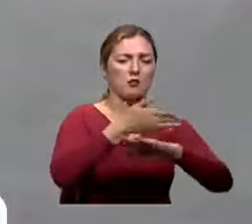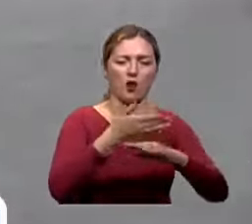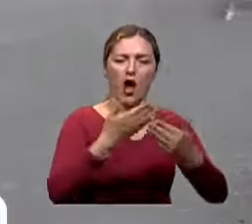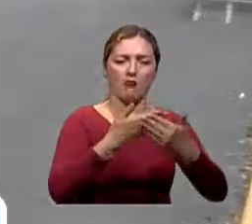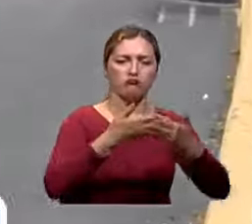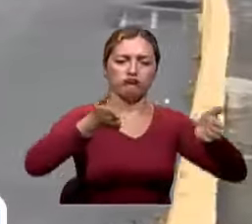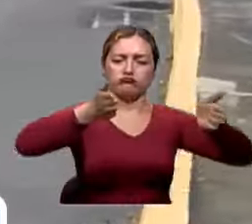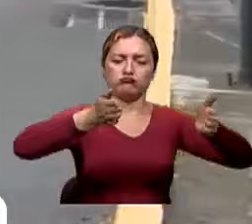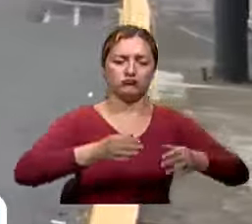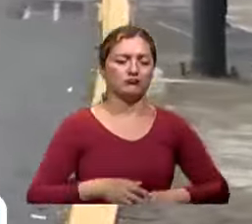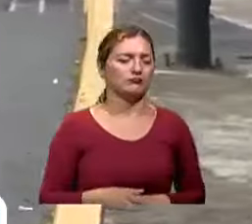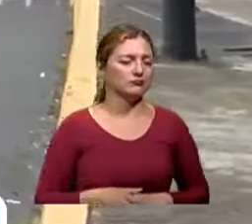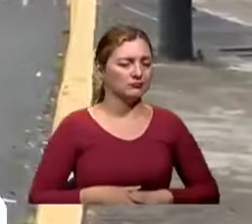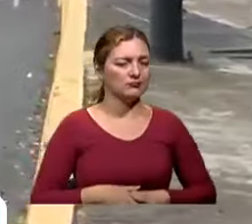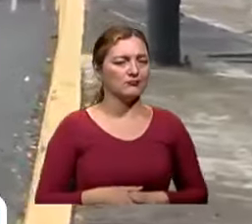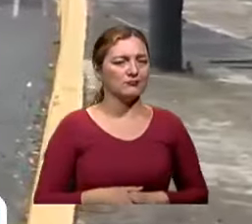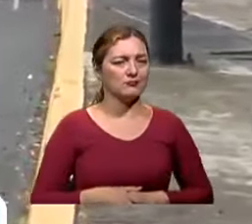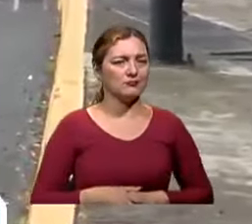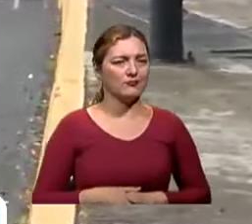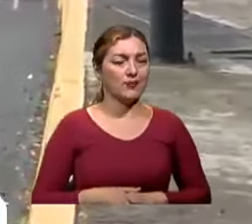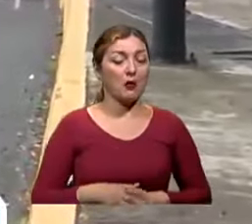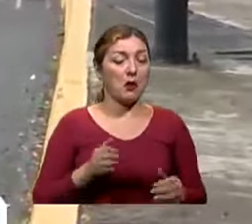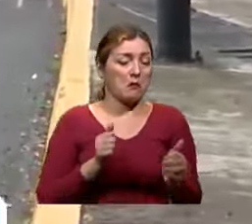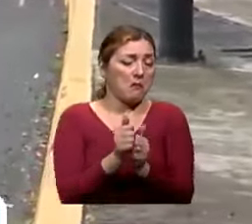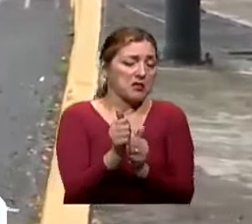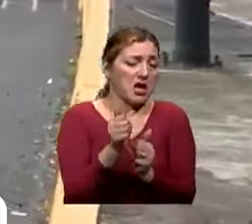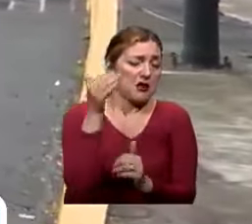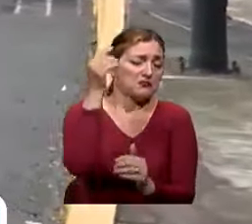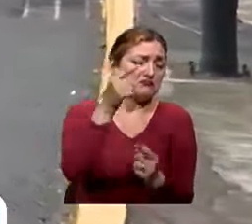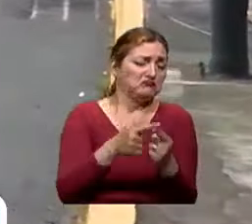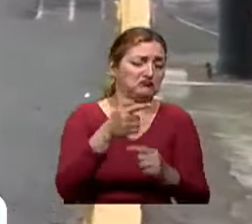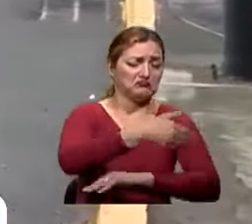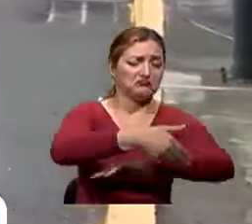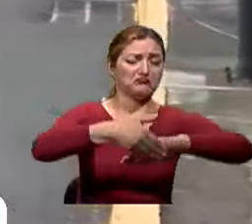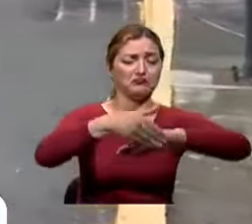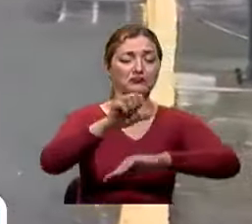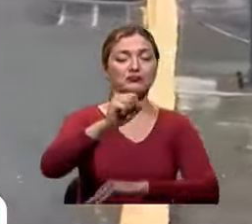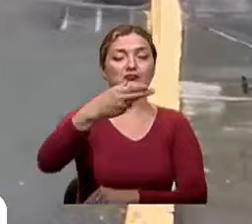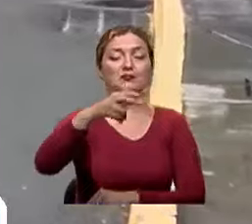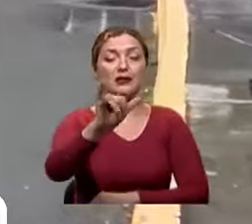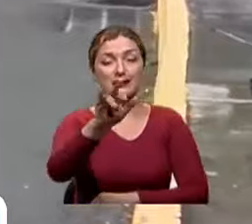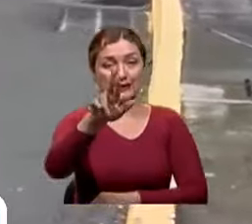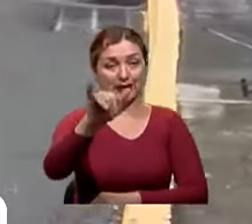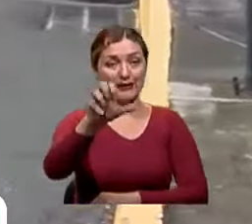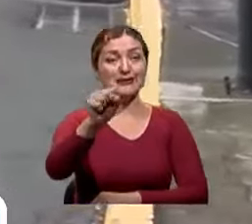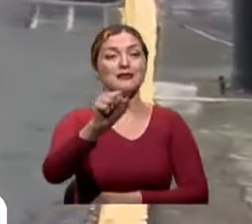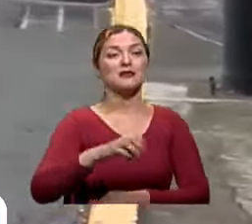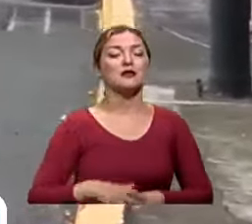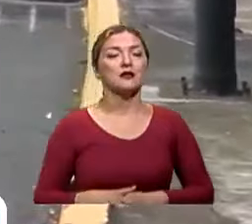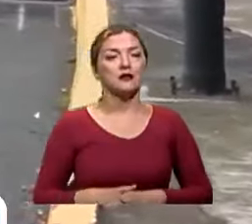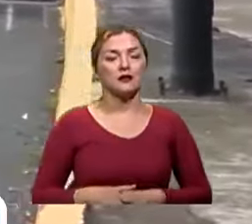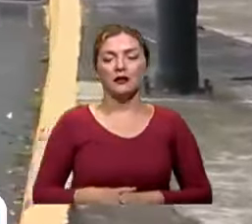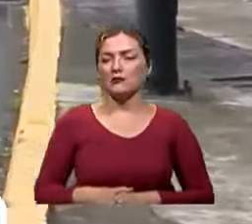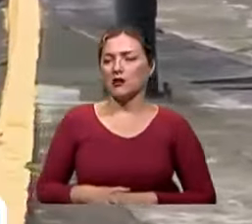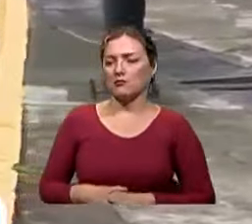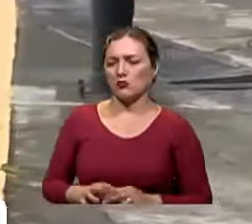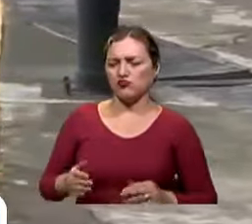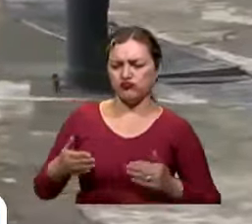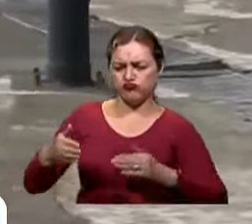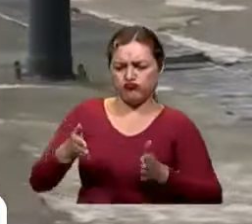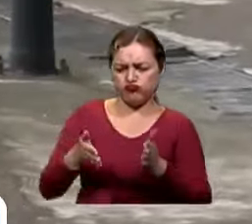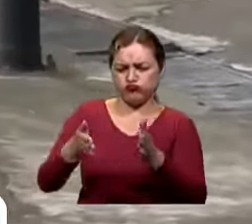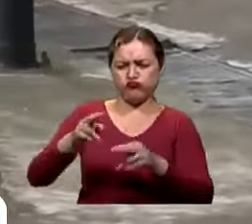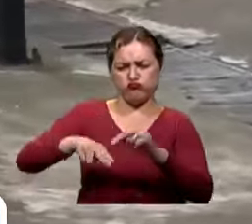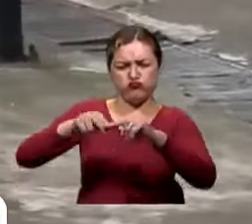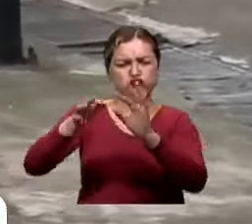a la cruce vial hacia Los Iris. La obra completa de la rehabilitación de la vía de la Ecovía, ¿cuándo estará ya lista? Esta obra tiene un plazo